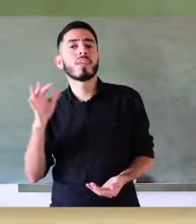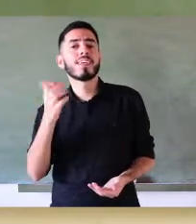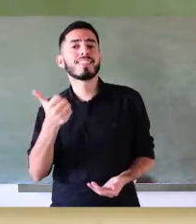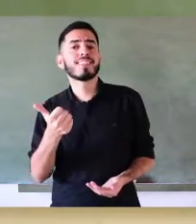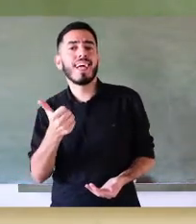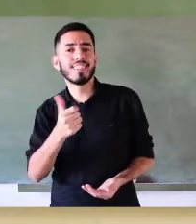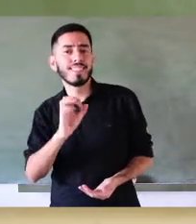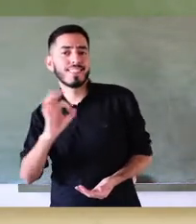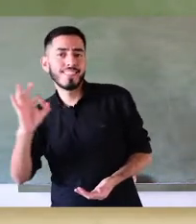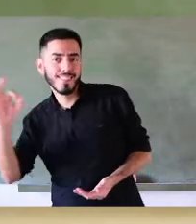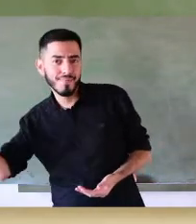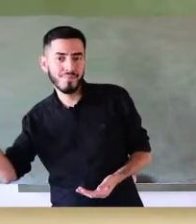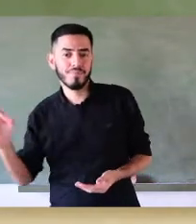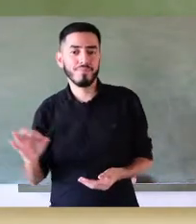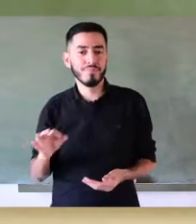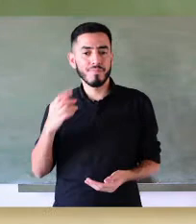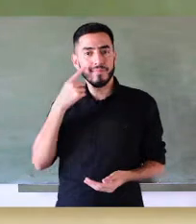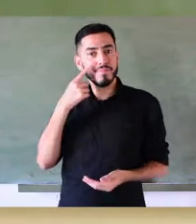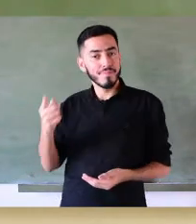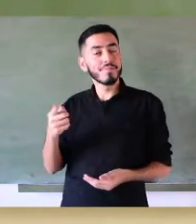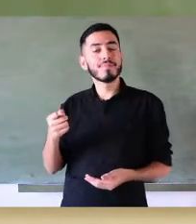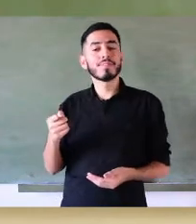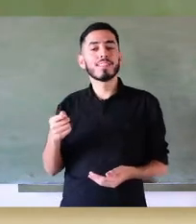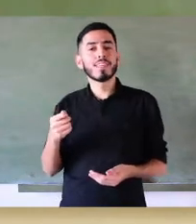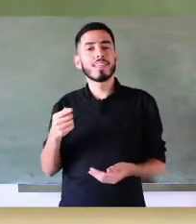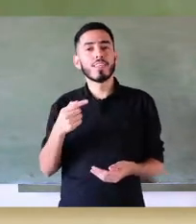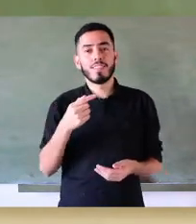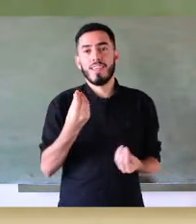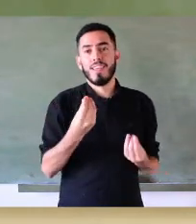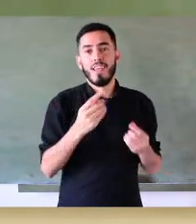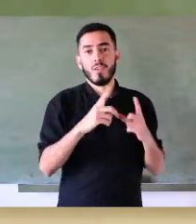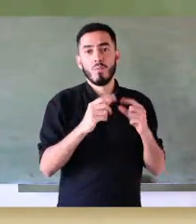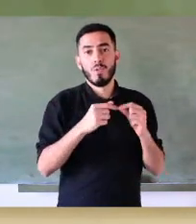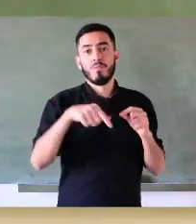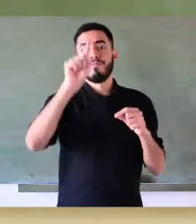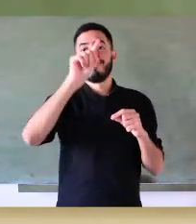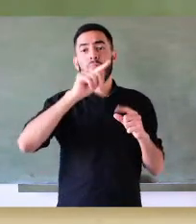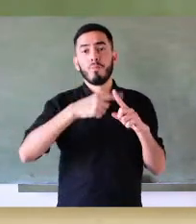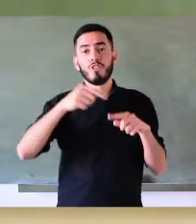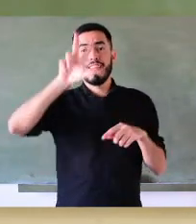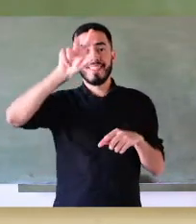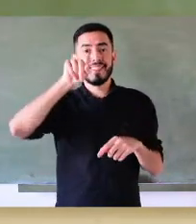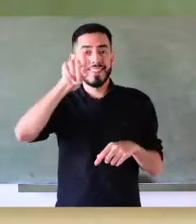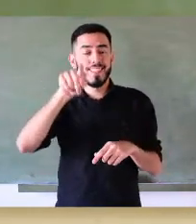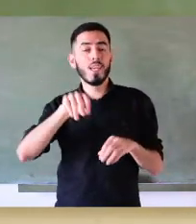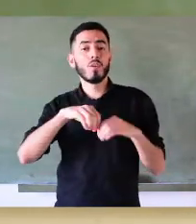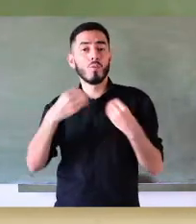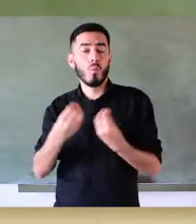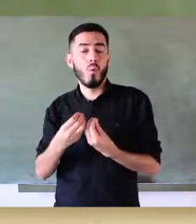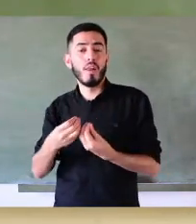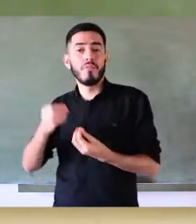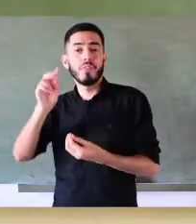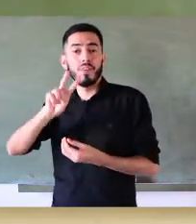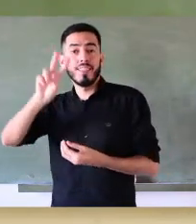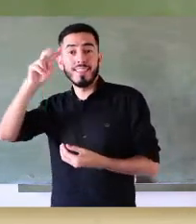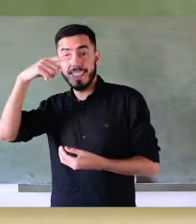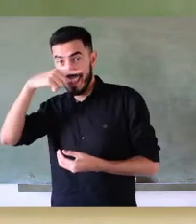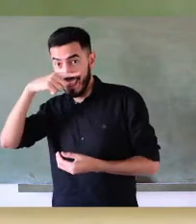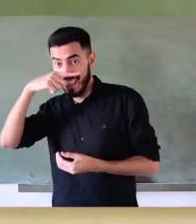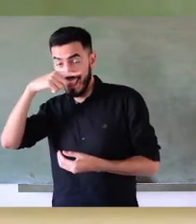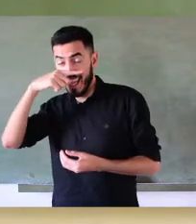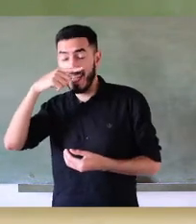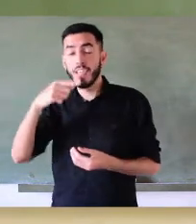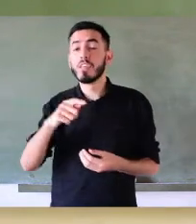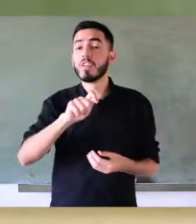Con esto, si observen que a elevar 3 al cubo nos queda 27, y si contamos la cantidad de